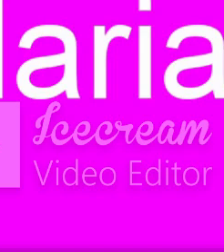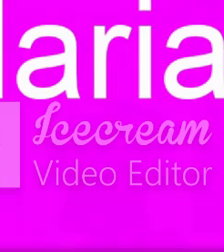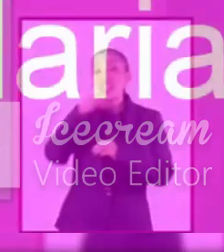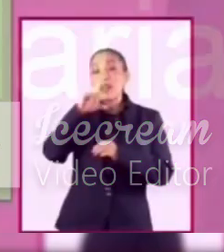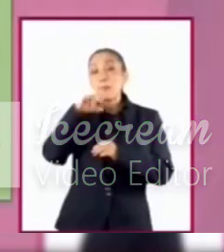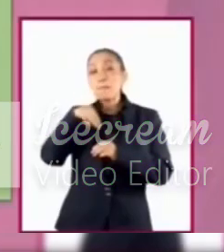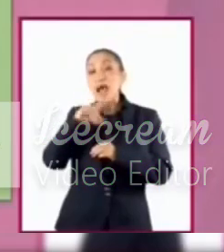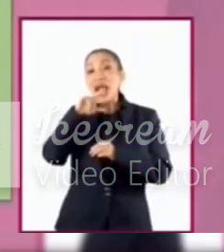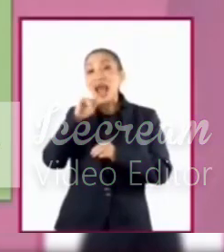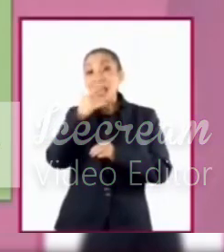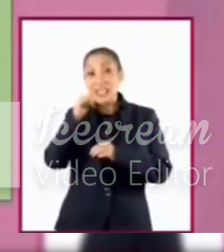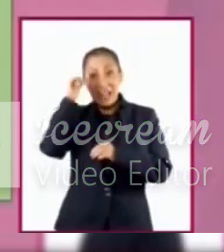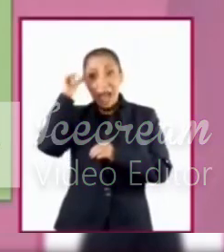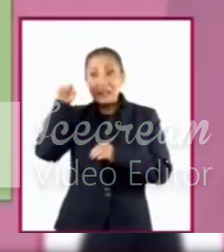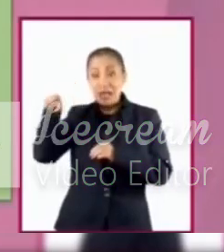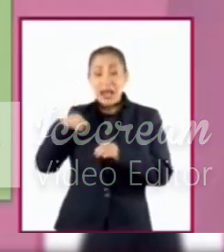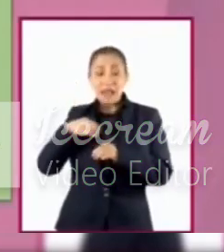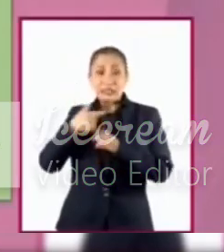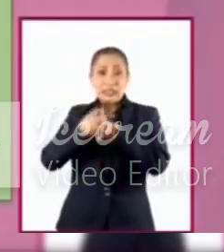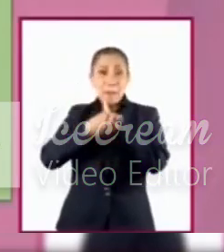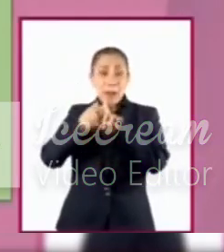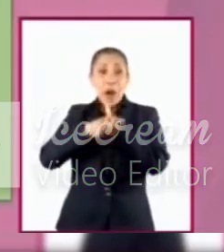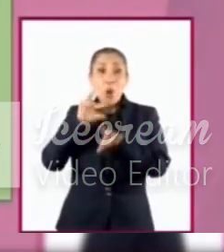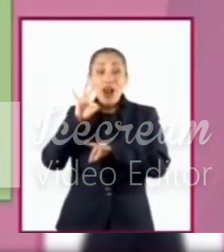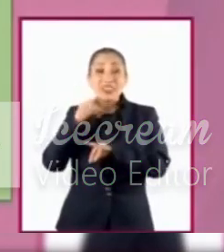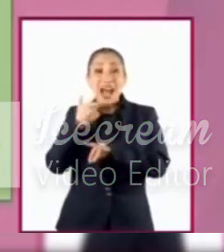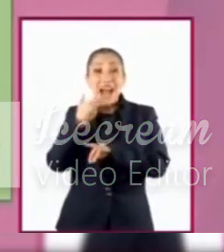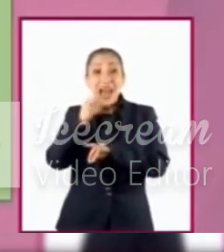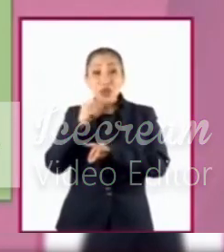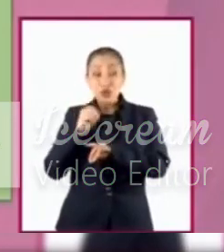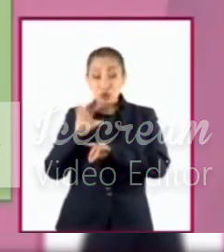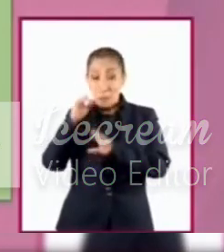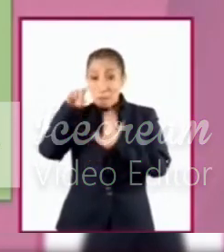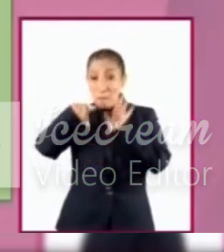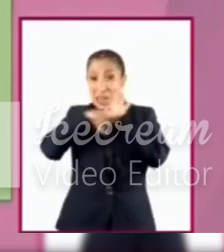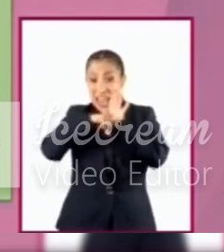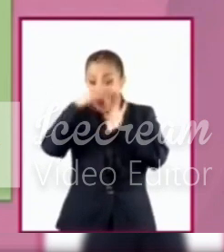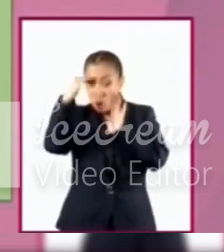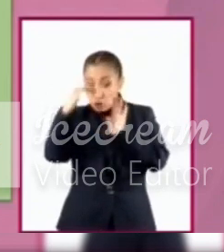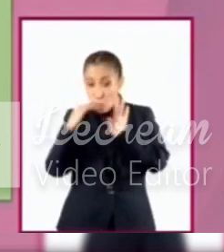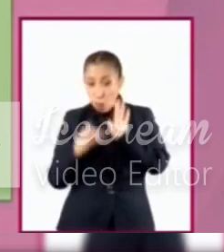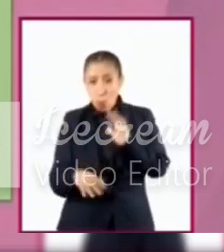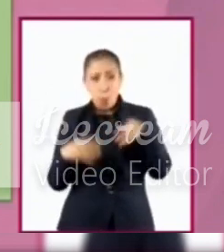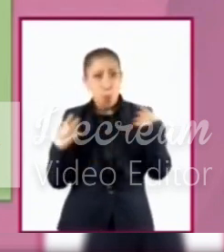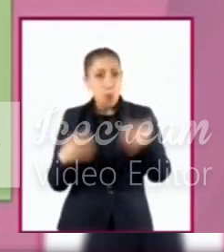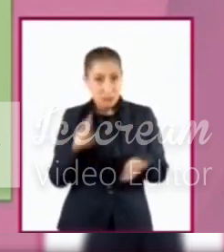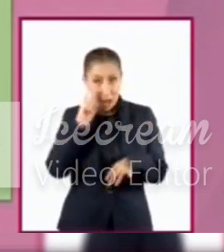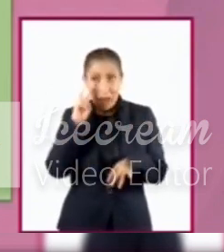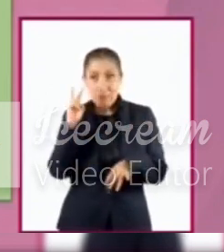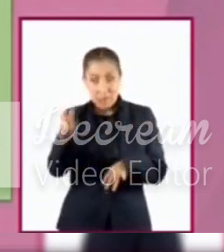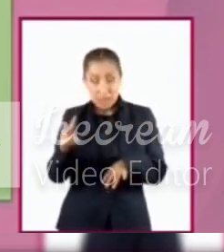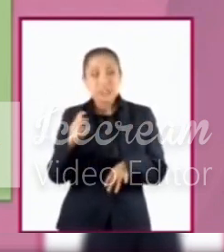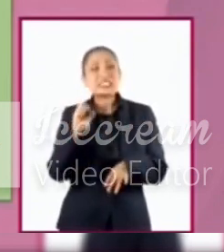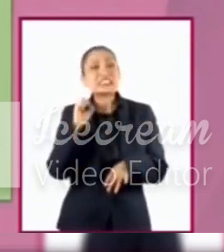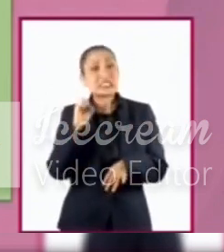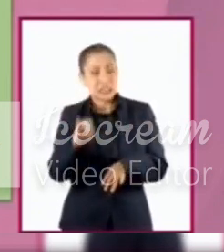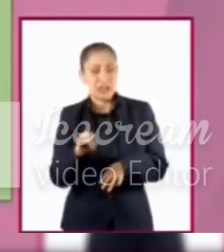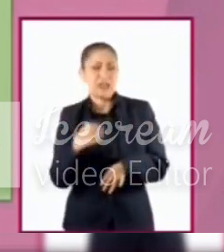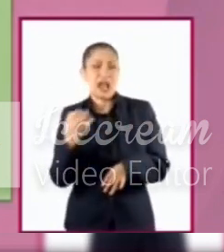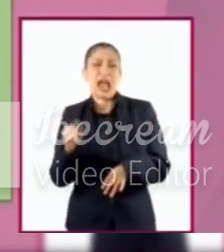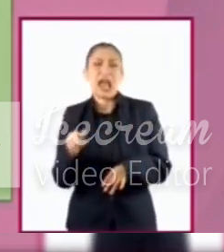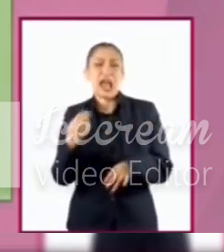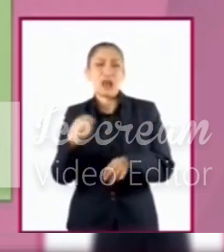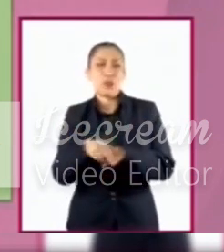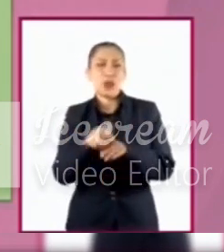en Asia, la temperatura puede llegar a los 40 grados Celsius negativos. ¿Ya notaste que, aunque parece